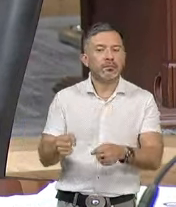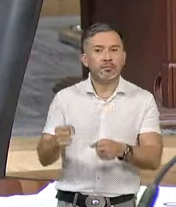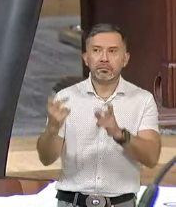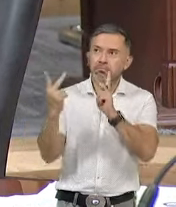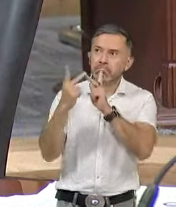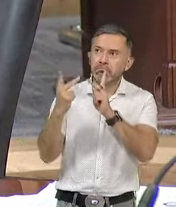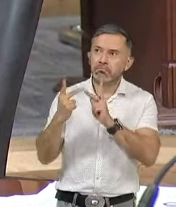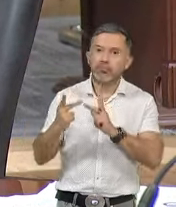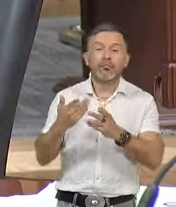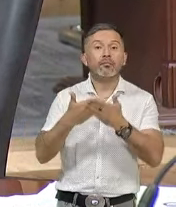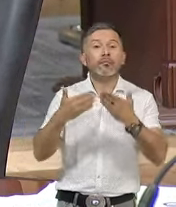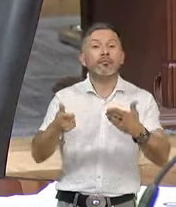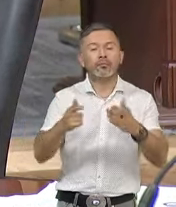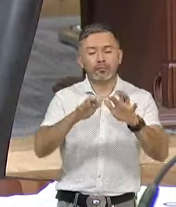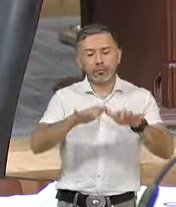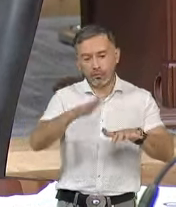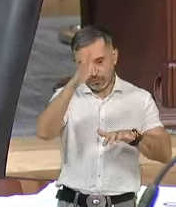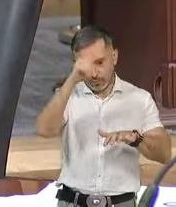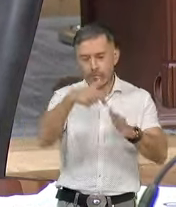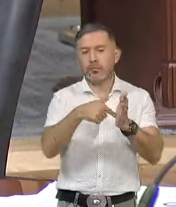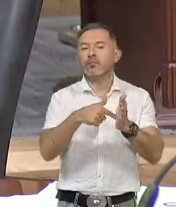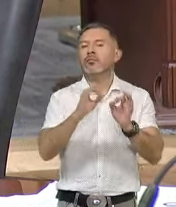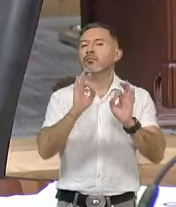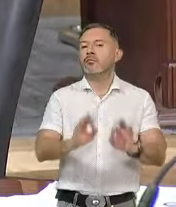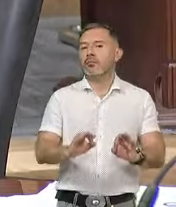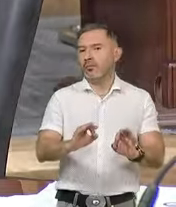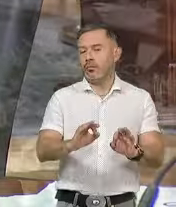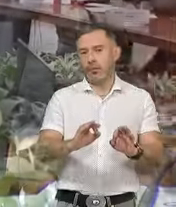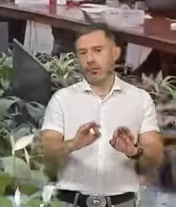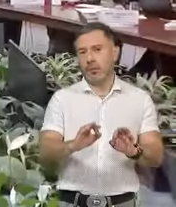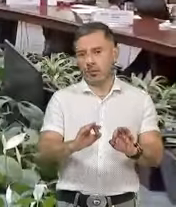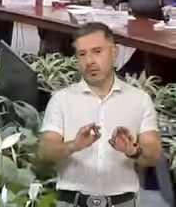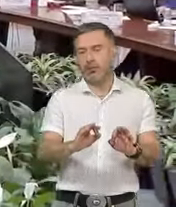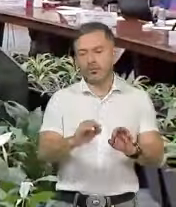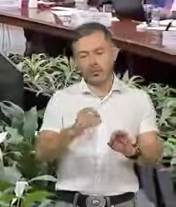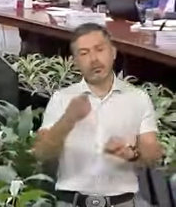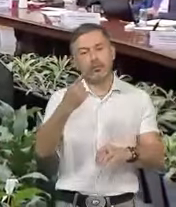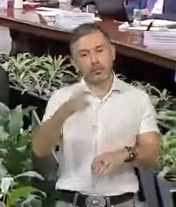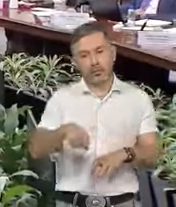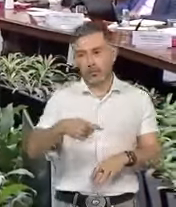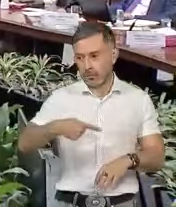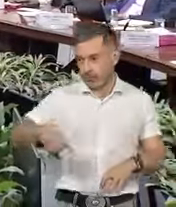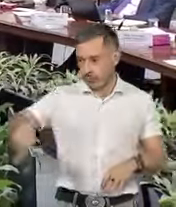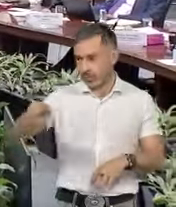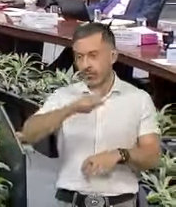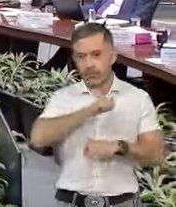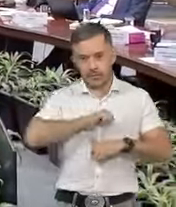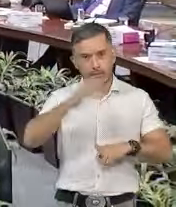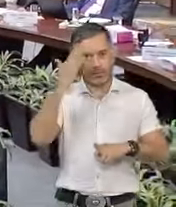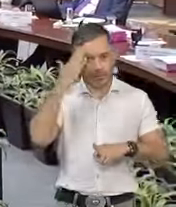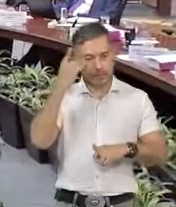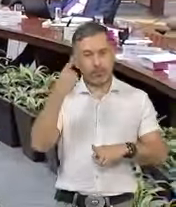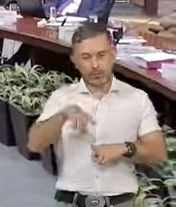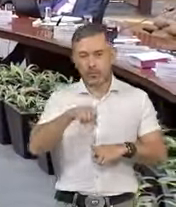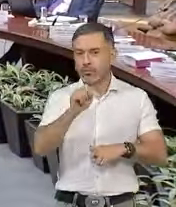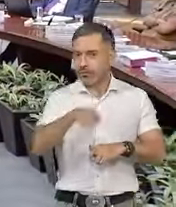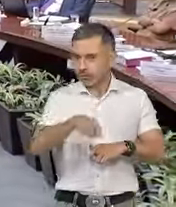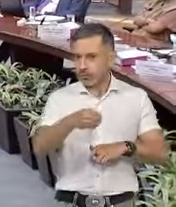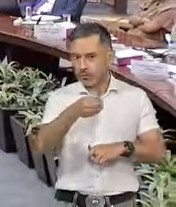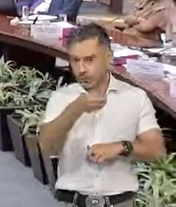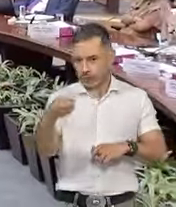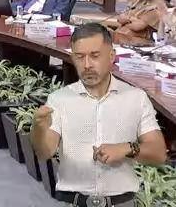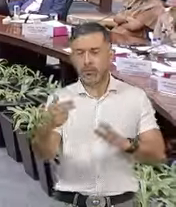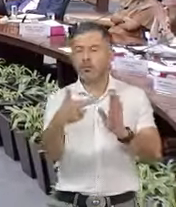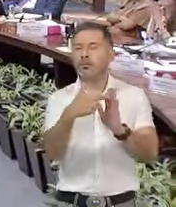que están vigentes y que obligan a esta autoridad a seguir en esta organización cumpliendo el